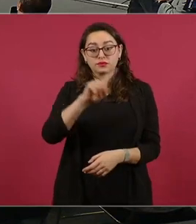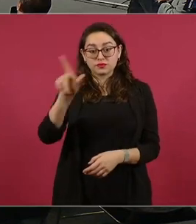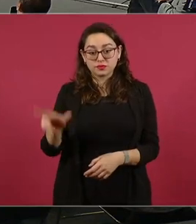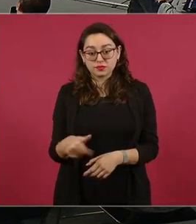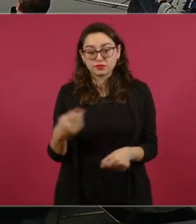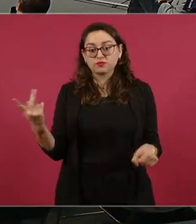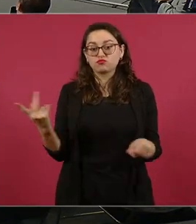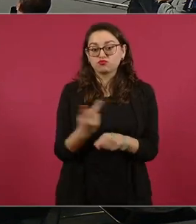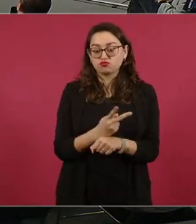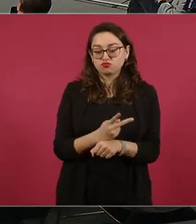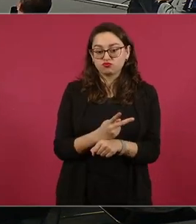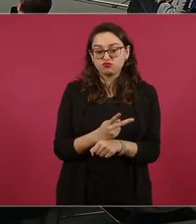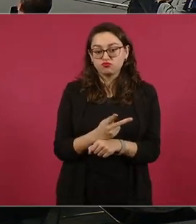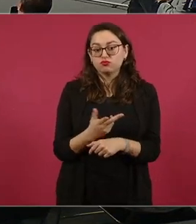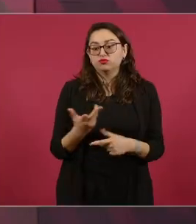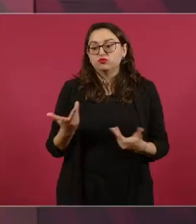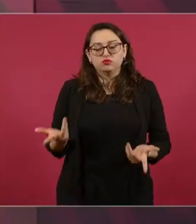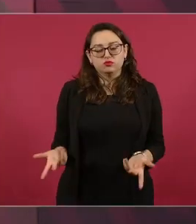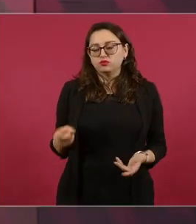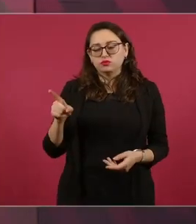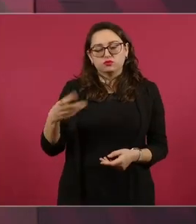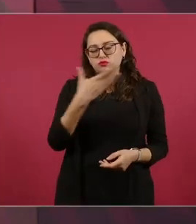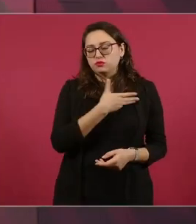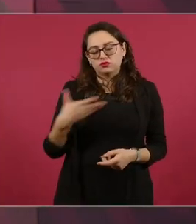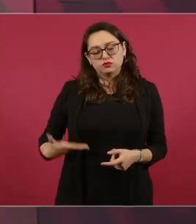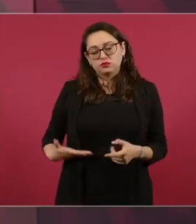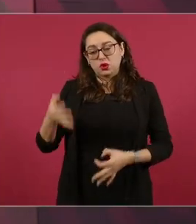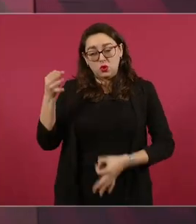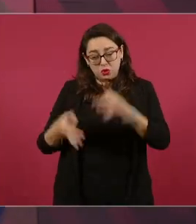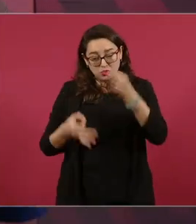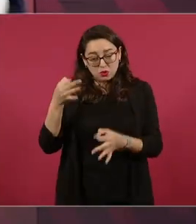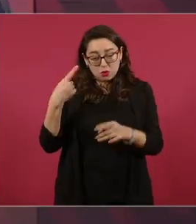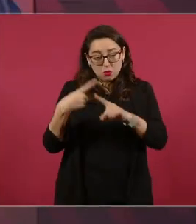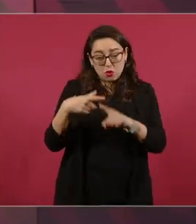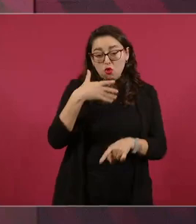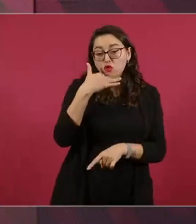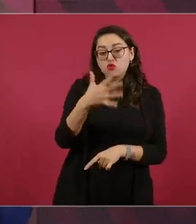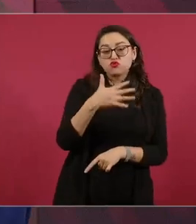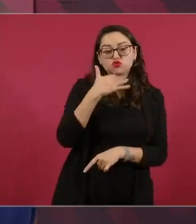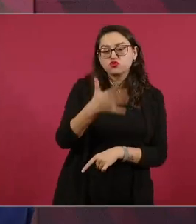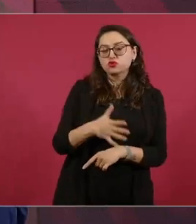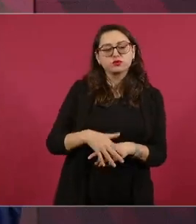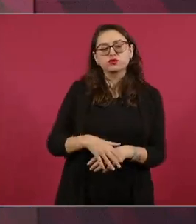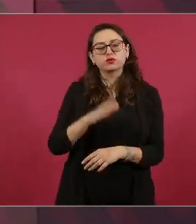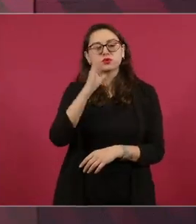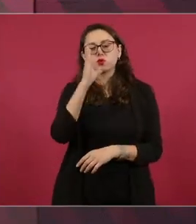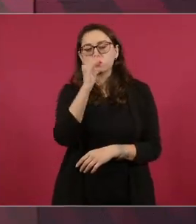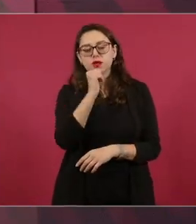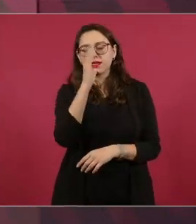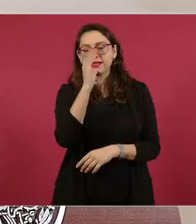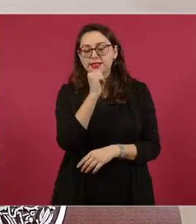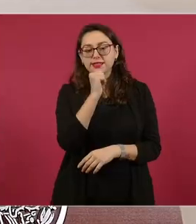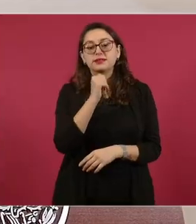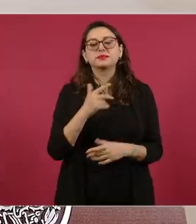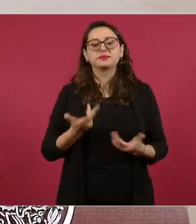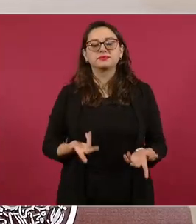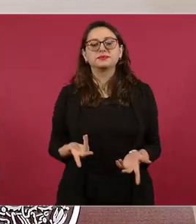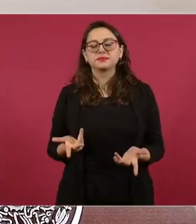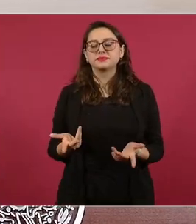de la República solo se le podía juzgar por traición a la patria, ya cuando se dio Manuel González, ya